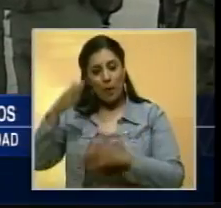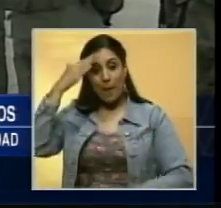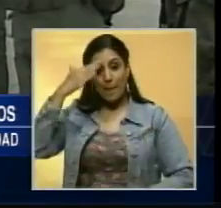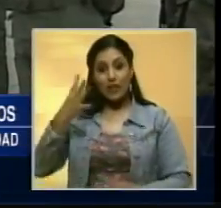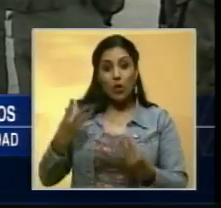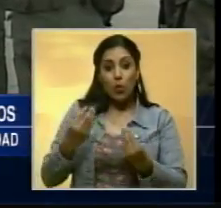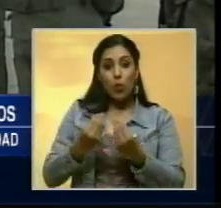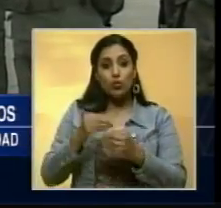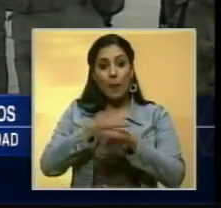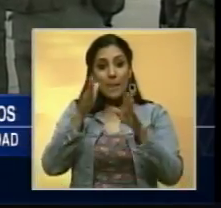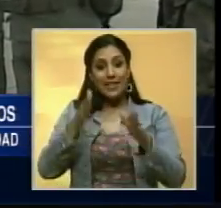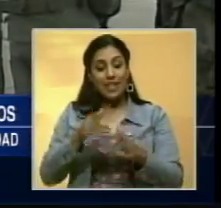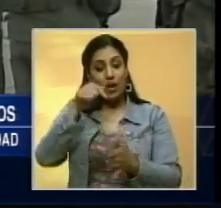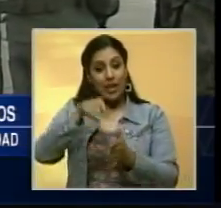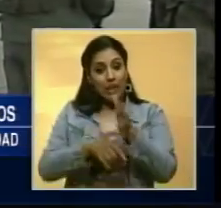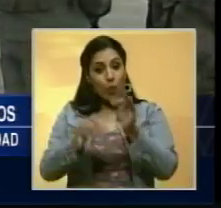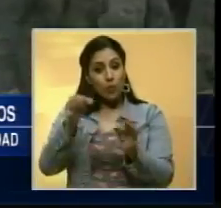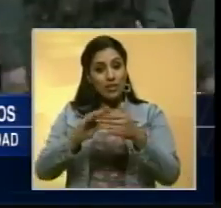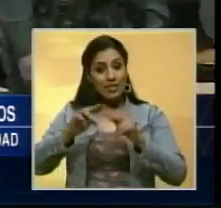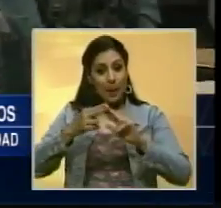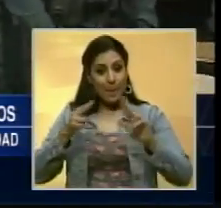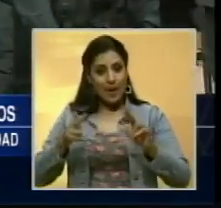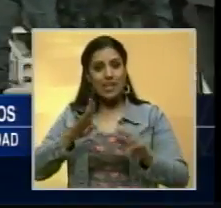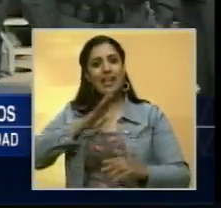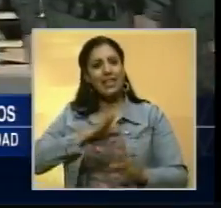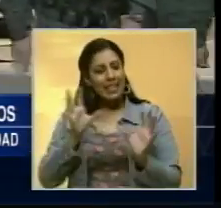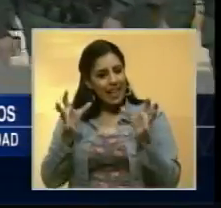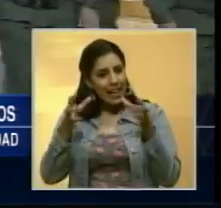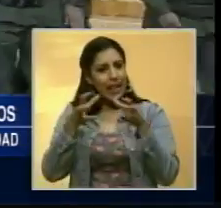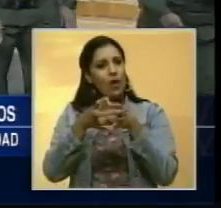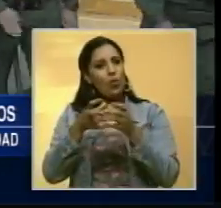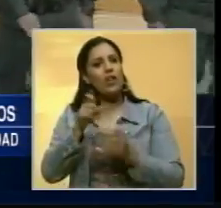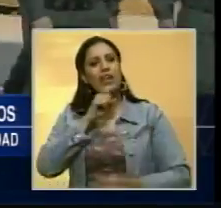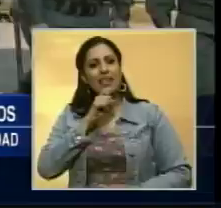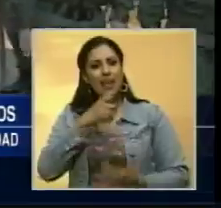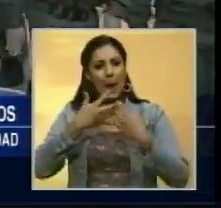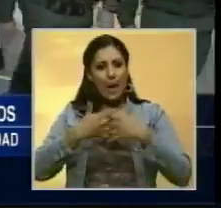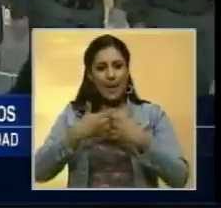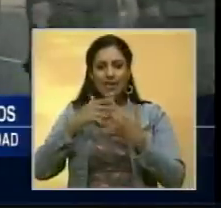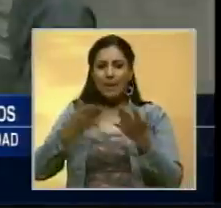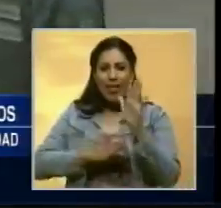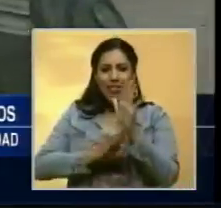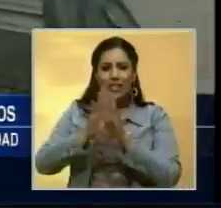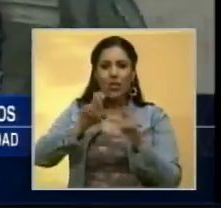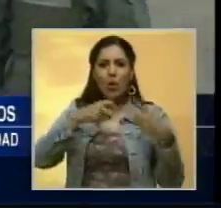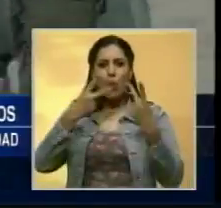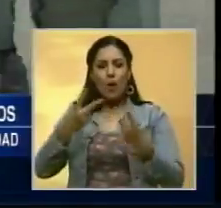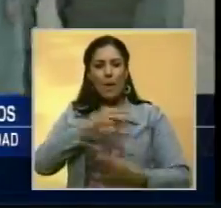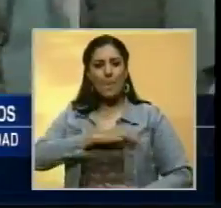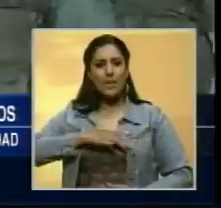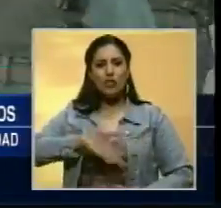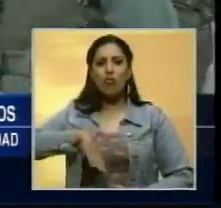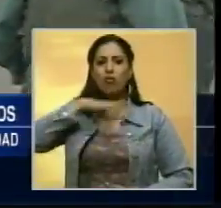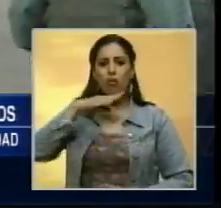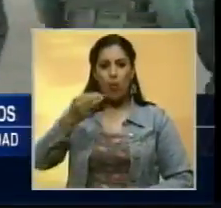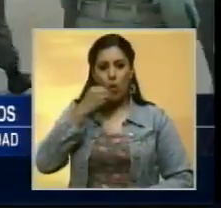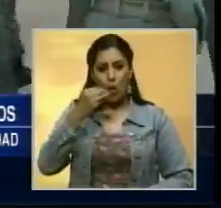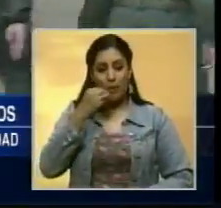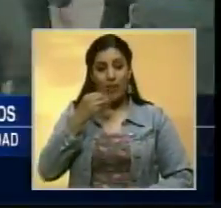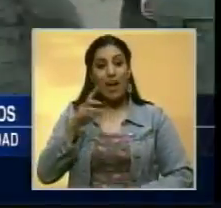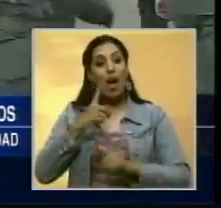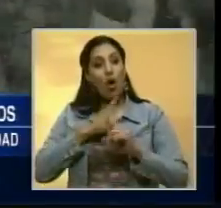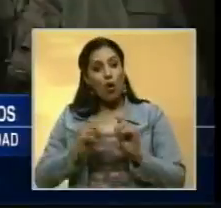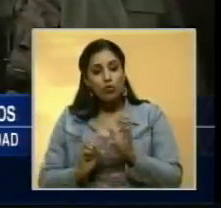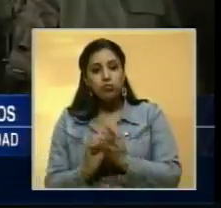en conjunto al Ministerio de Interior, Justicia y Paz, han sostenido reuniones con empresarios para desarrollar la gran misión Abastecimiento Soberano. En cuanto